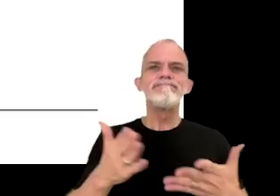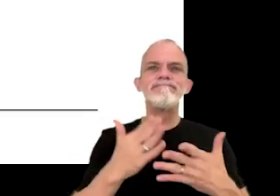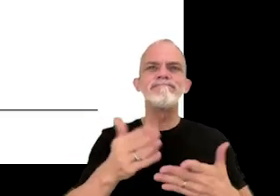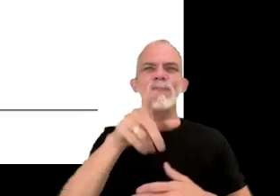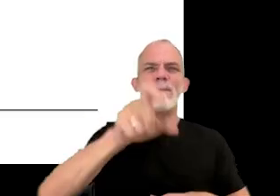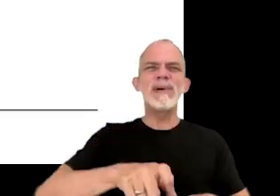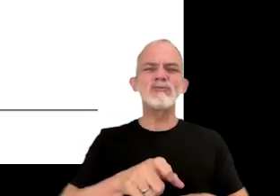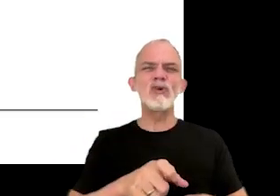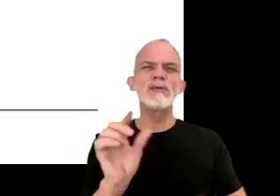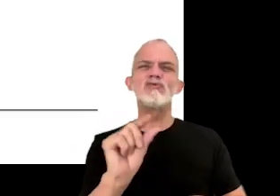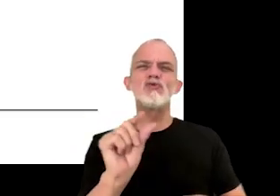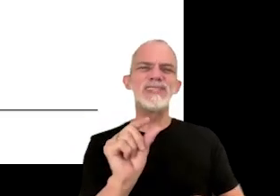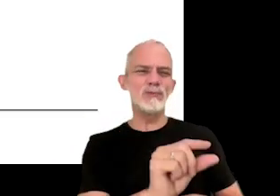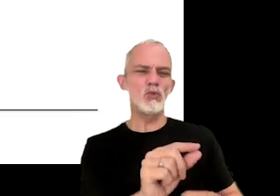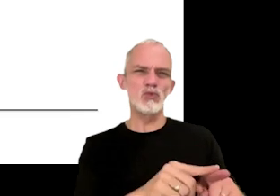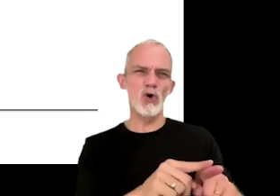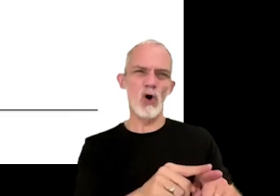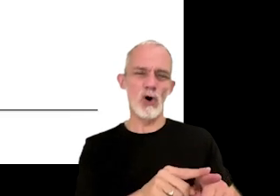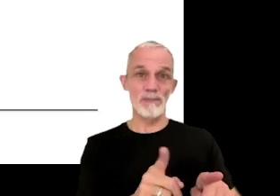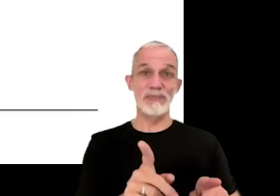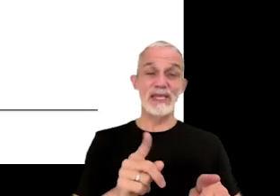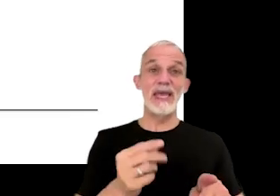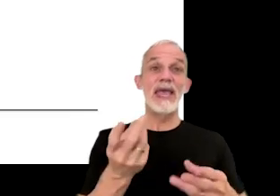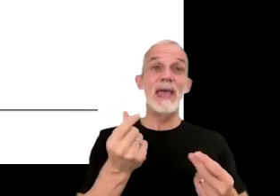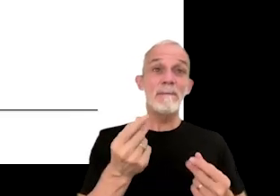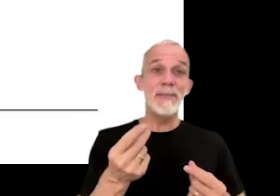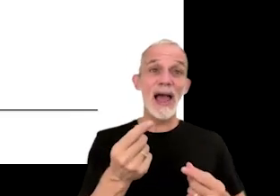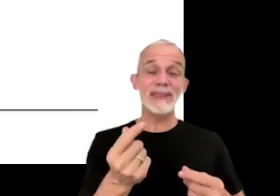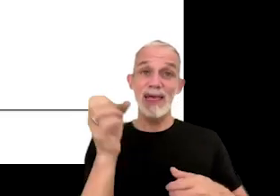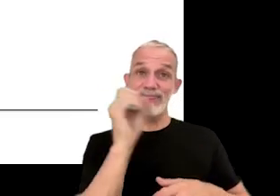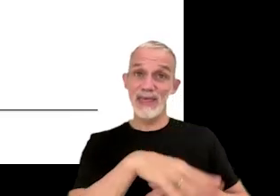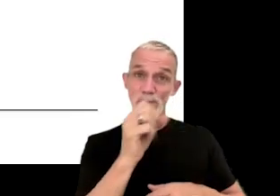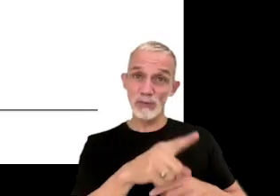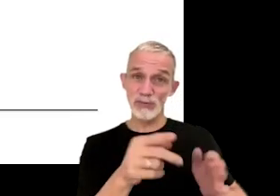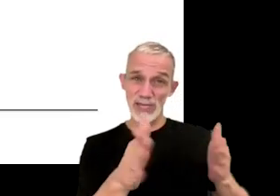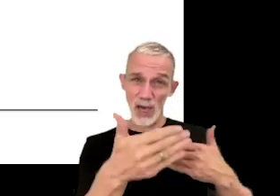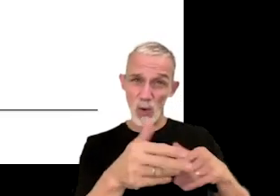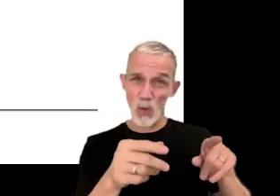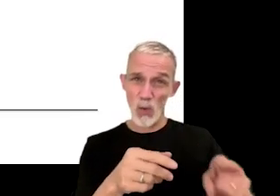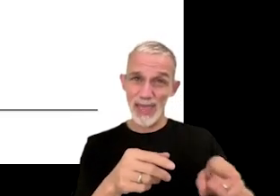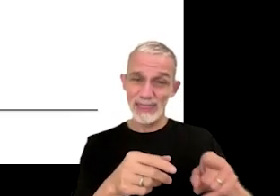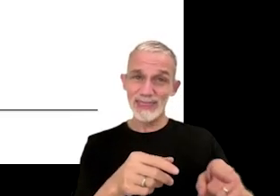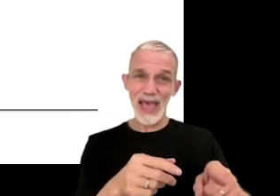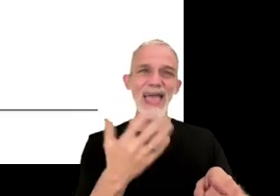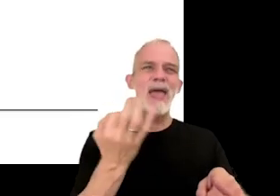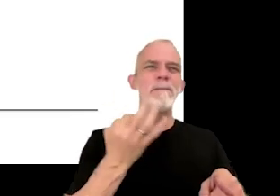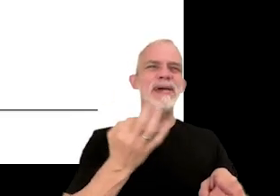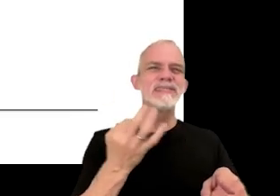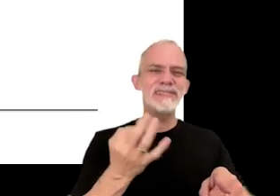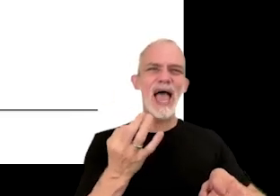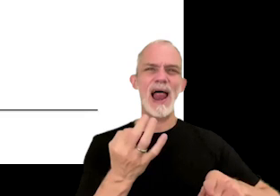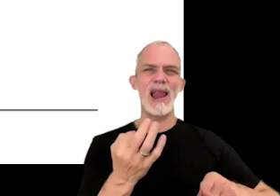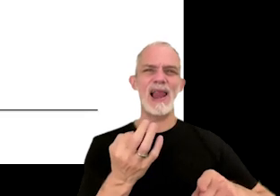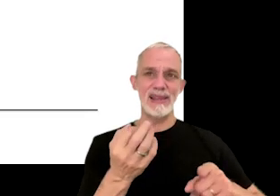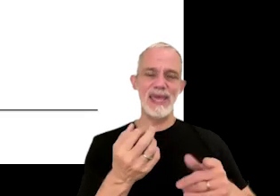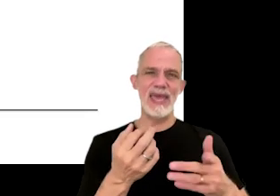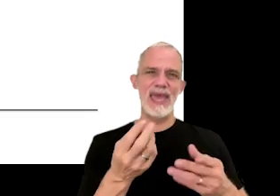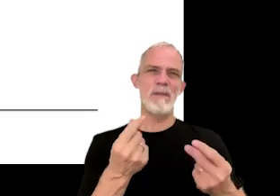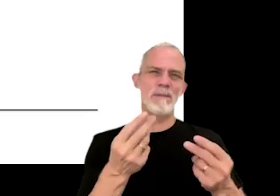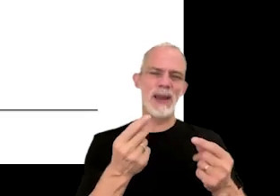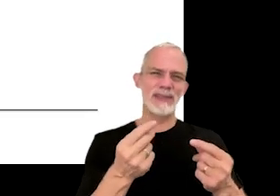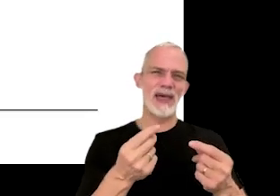sustituto. Por otro lado, los fondos depositados en la cuenta especial de regularización de